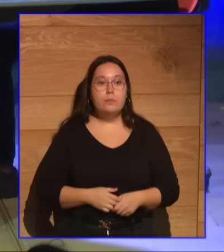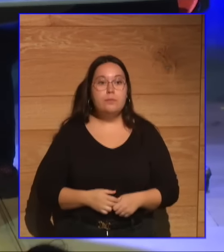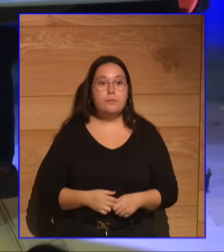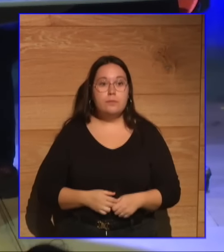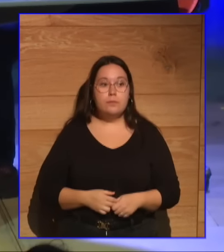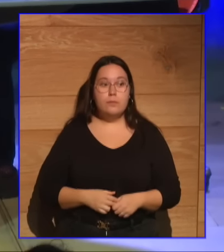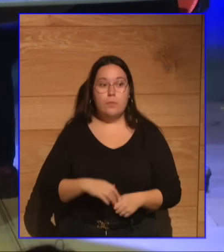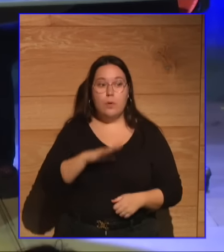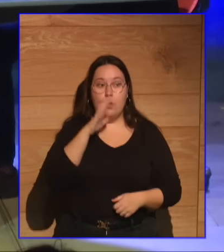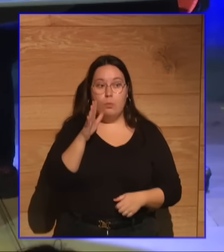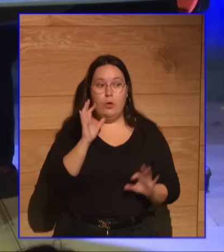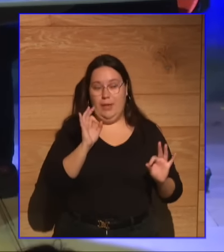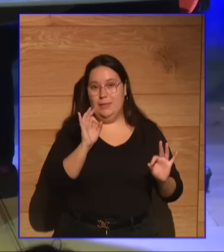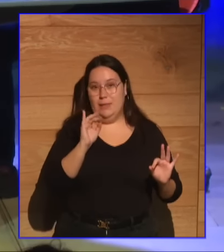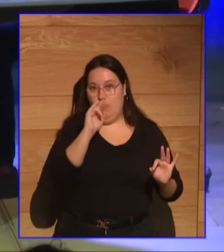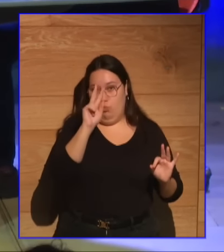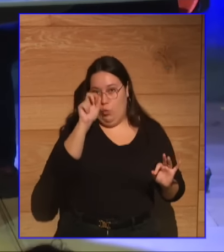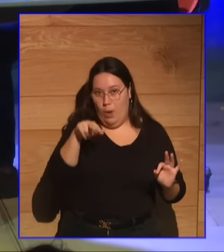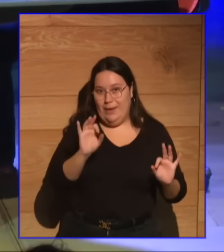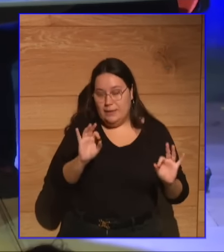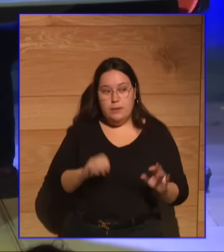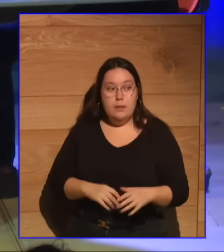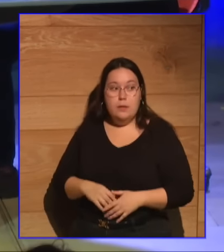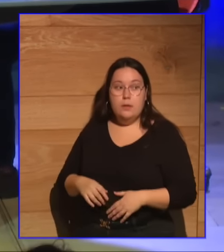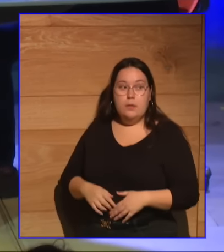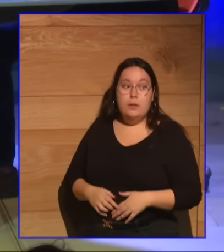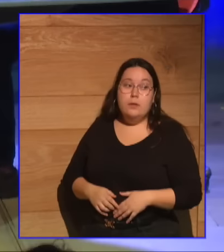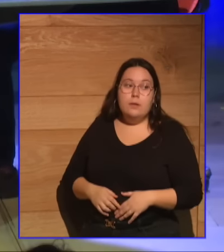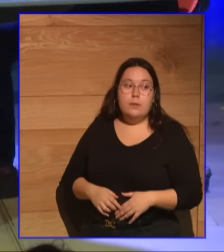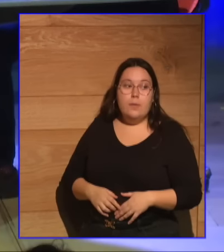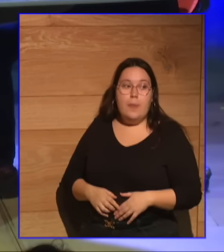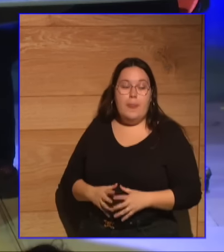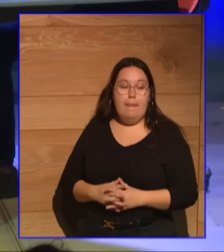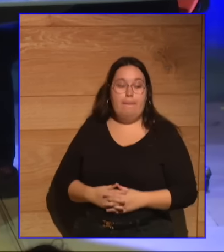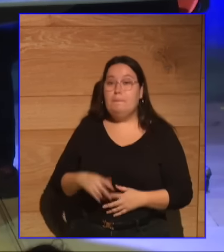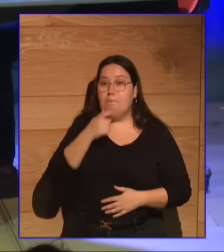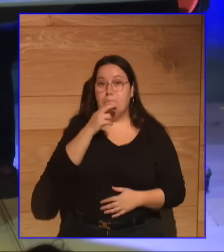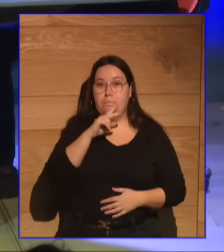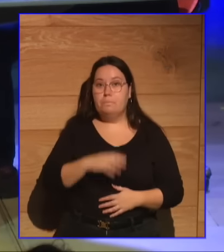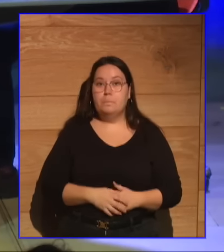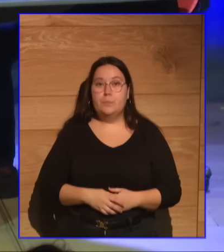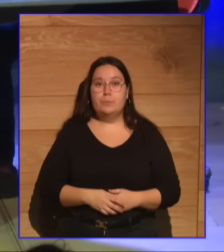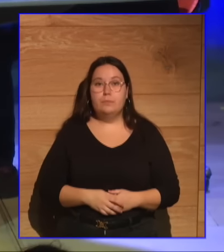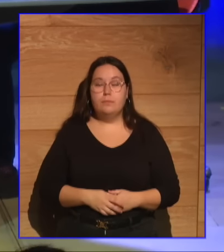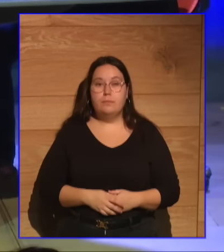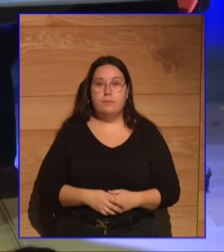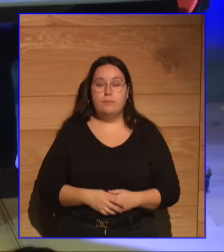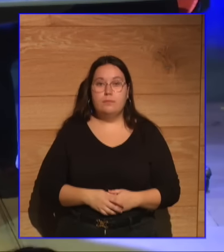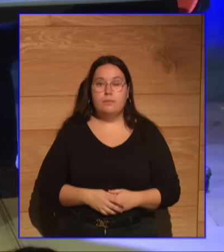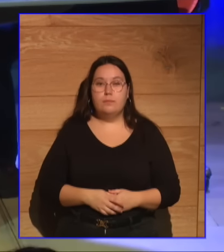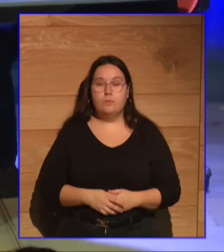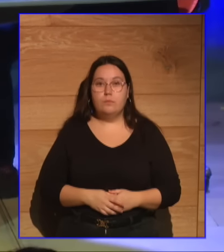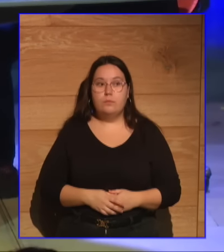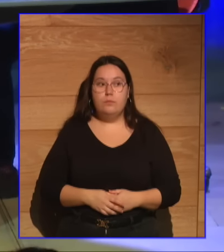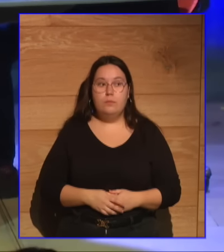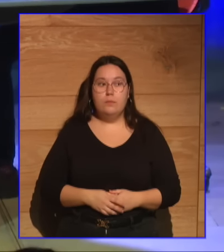se ha comportado muy Juan. Yo en todo caso diría Uber Promise, Under Deliver. Bien. Bien. No sé si